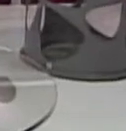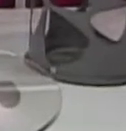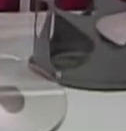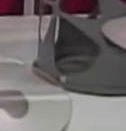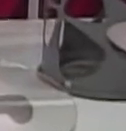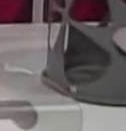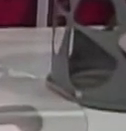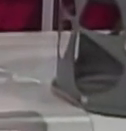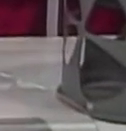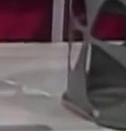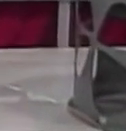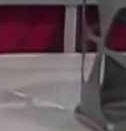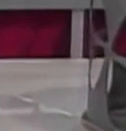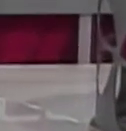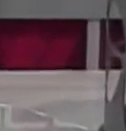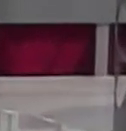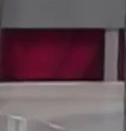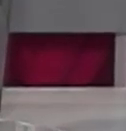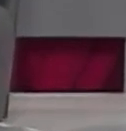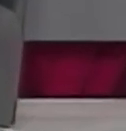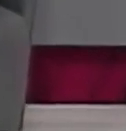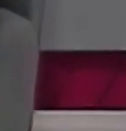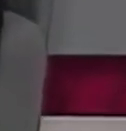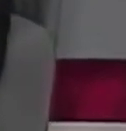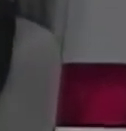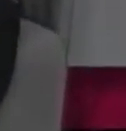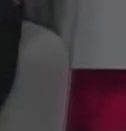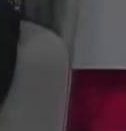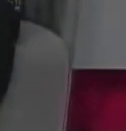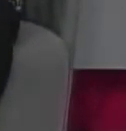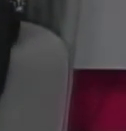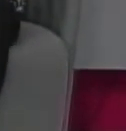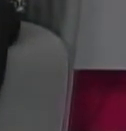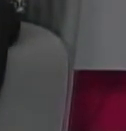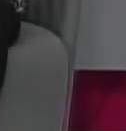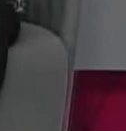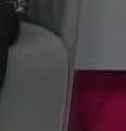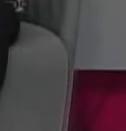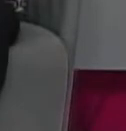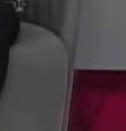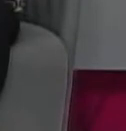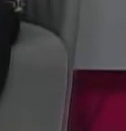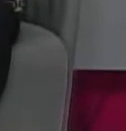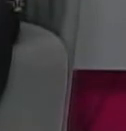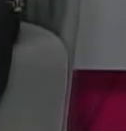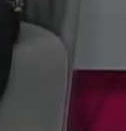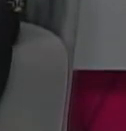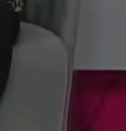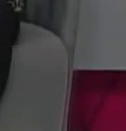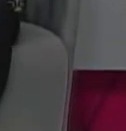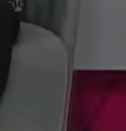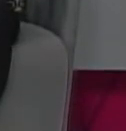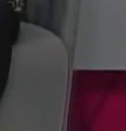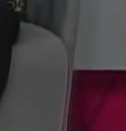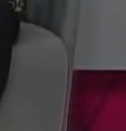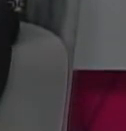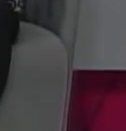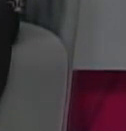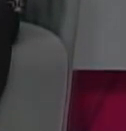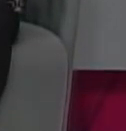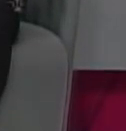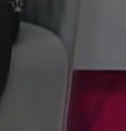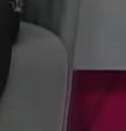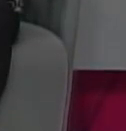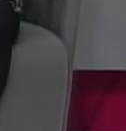porque con el objetivo de promover el cantón Azuayo Girón como destino turístico, un colectivo de ciudadanos decidieron emprender el proyecto